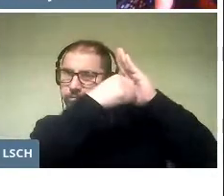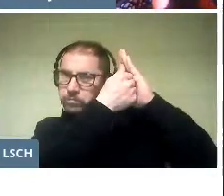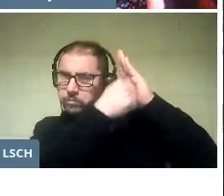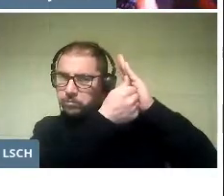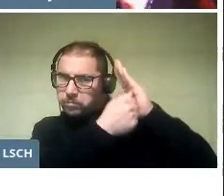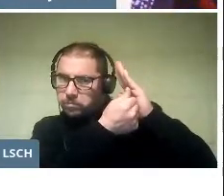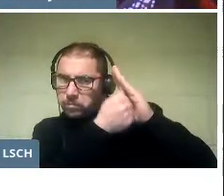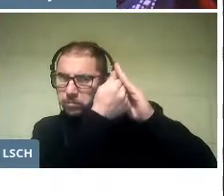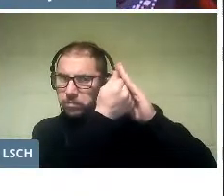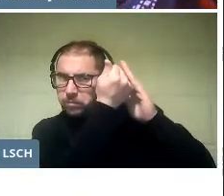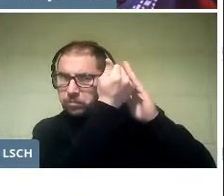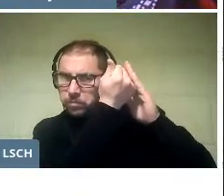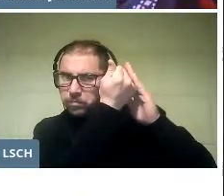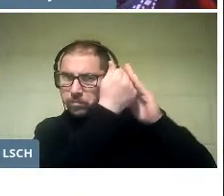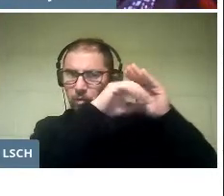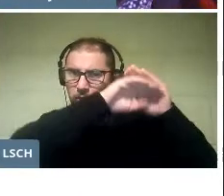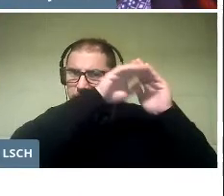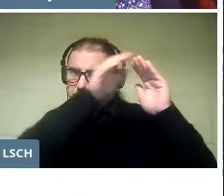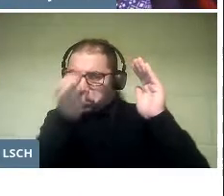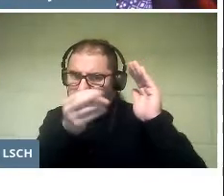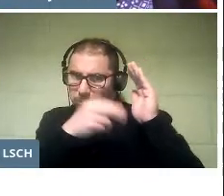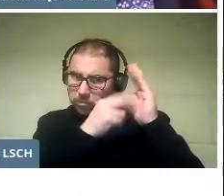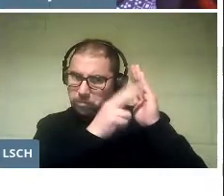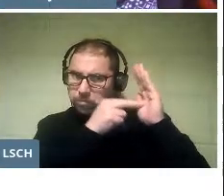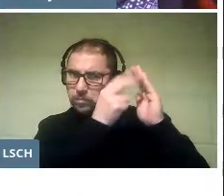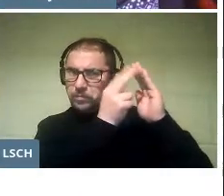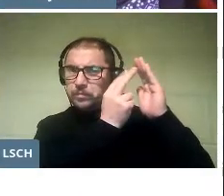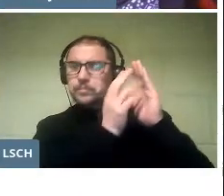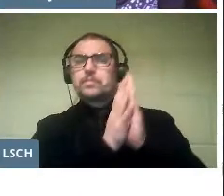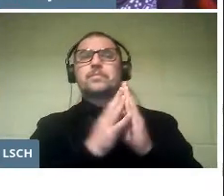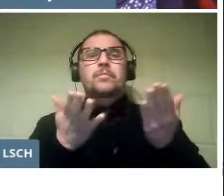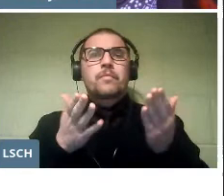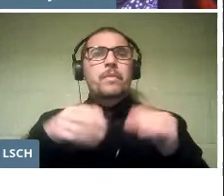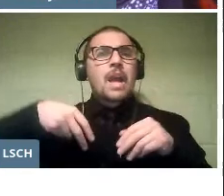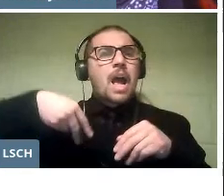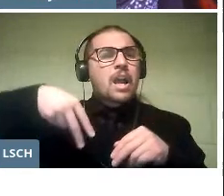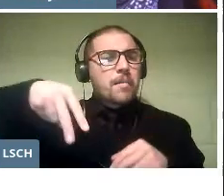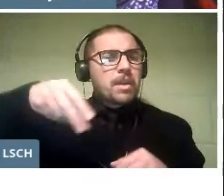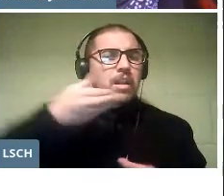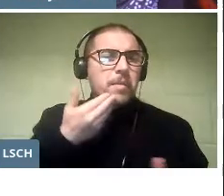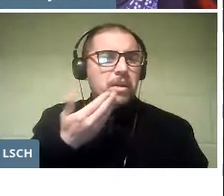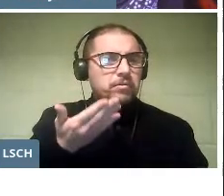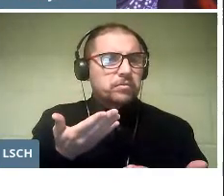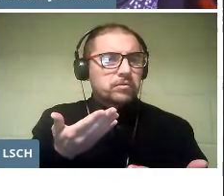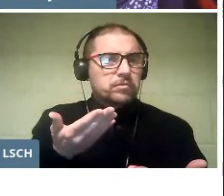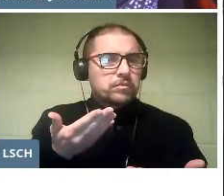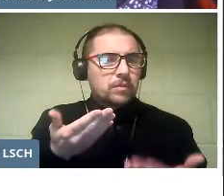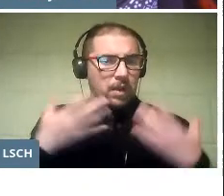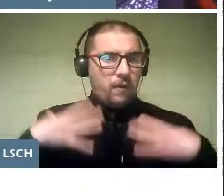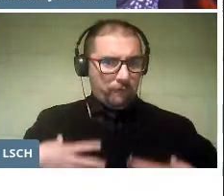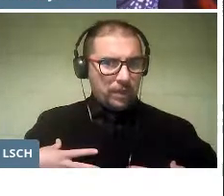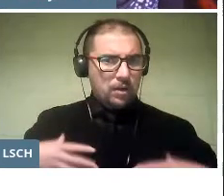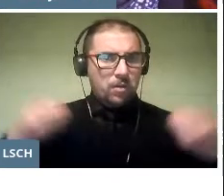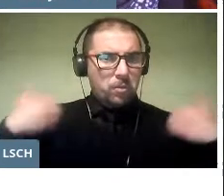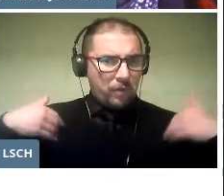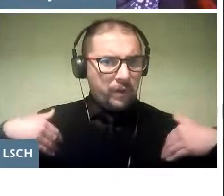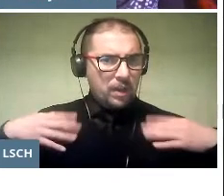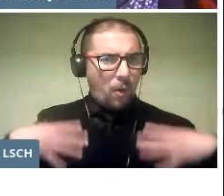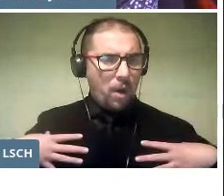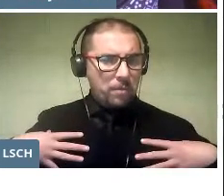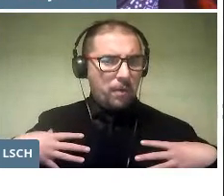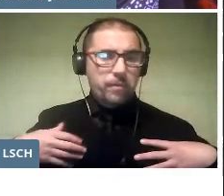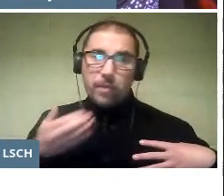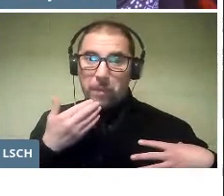mente a modo de cueva. Caminar, por supuesto, es una actividad física, pero también es